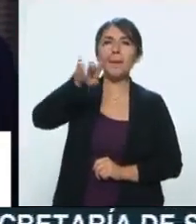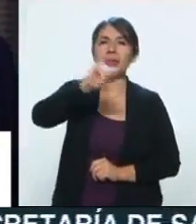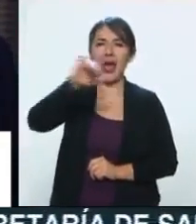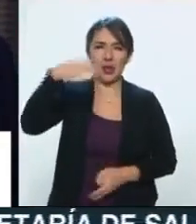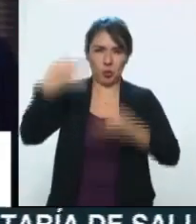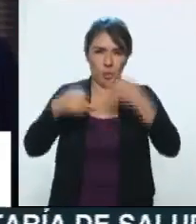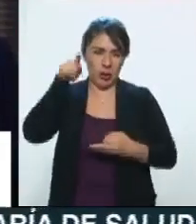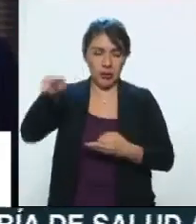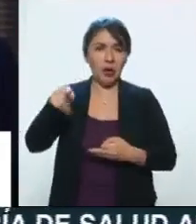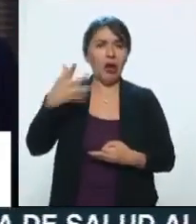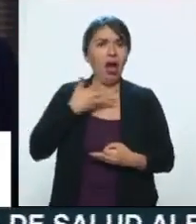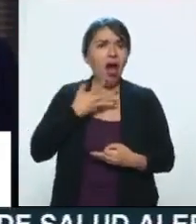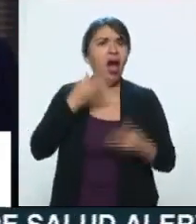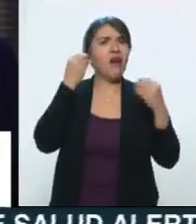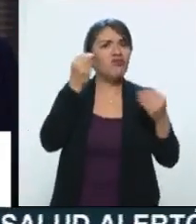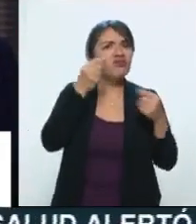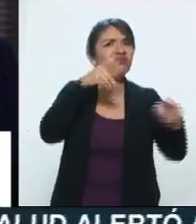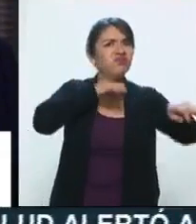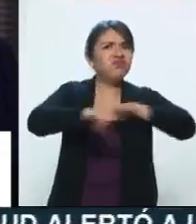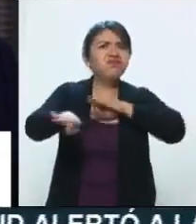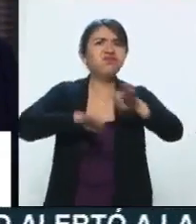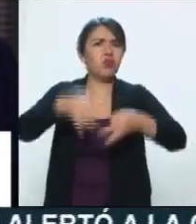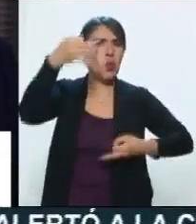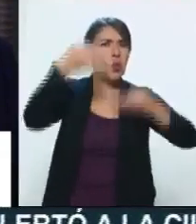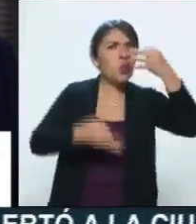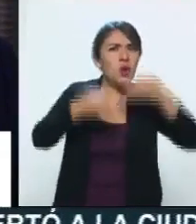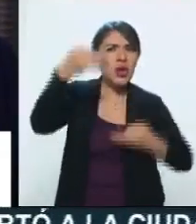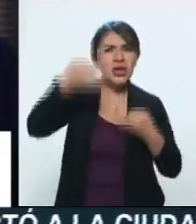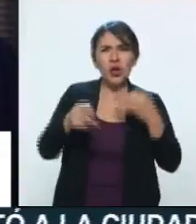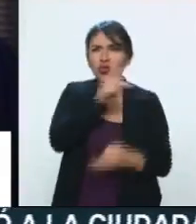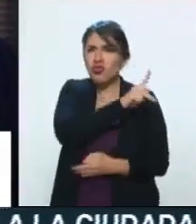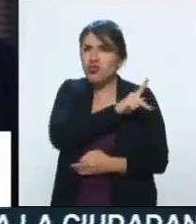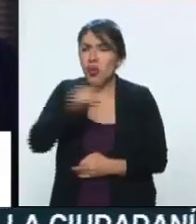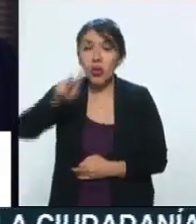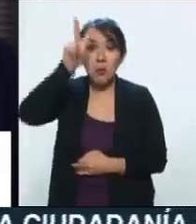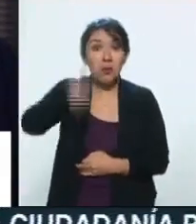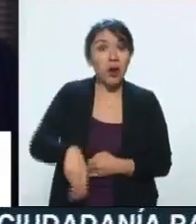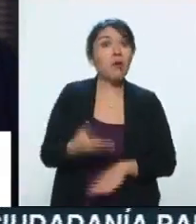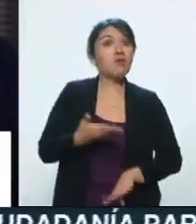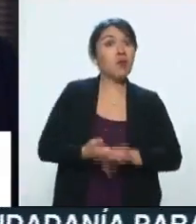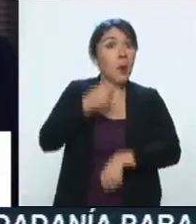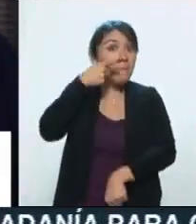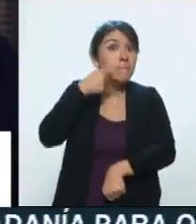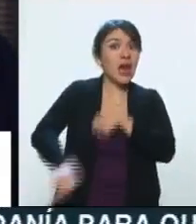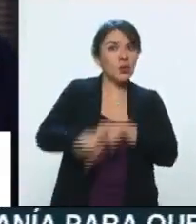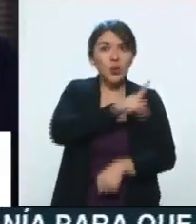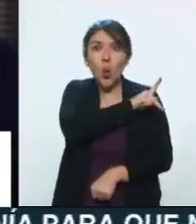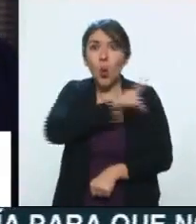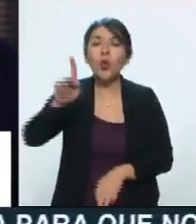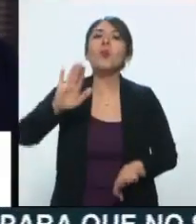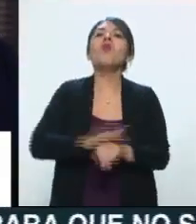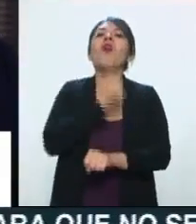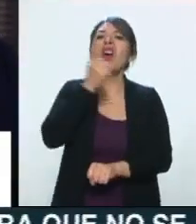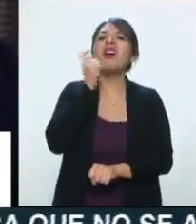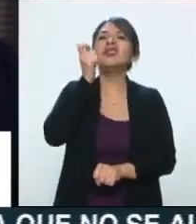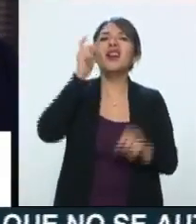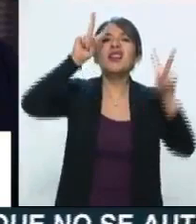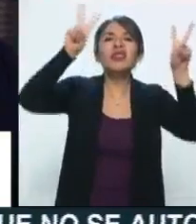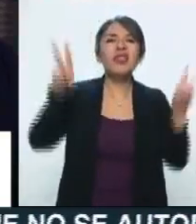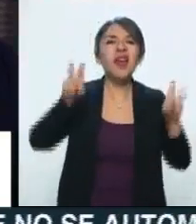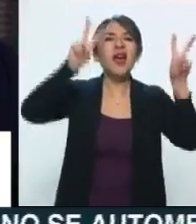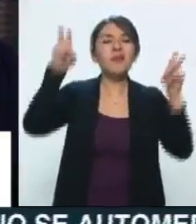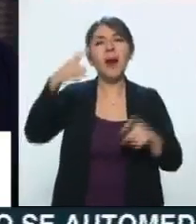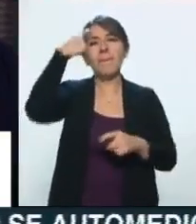que llevaba tantos casos, tantos juicios que eran realmente muy peligrosos porque se referían